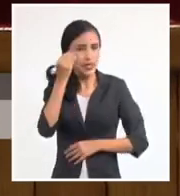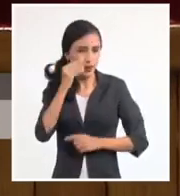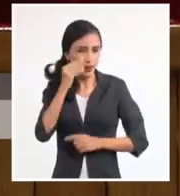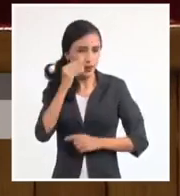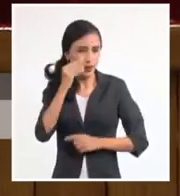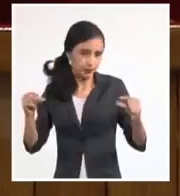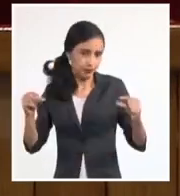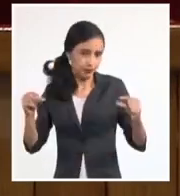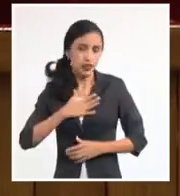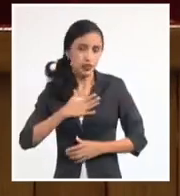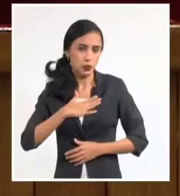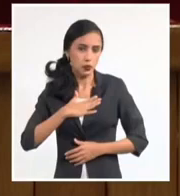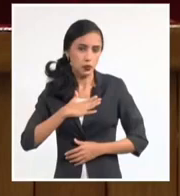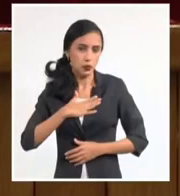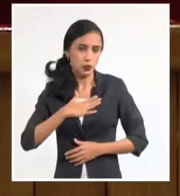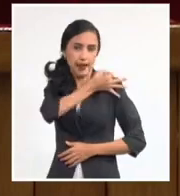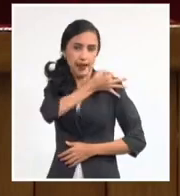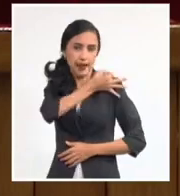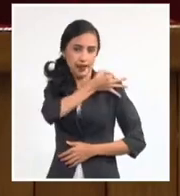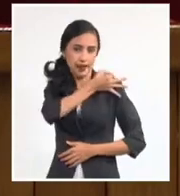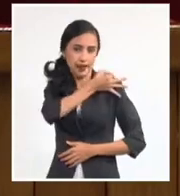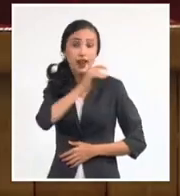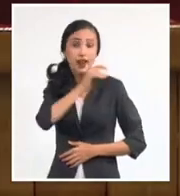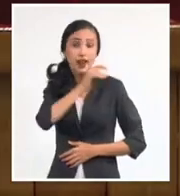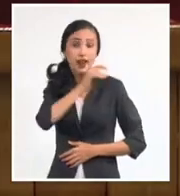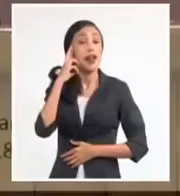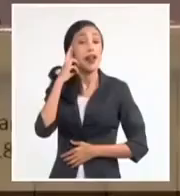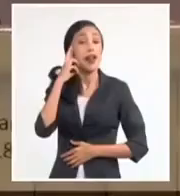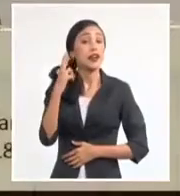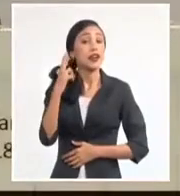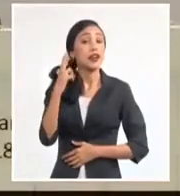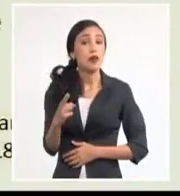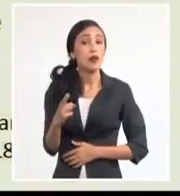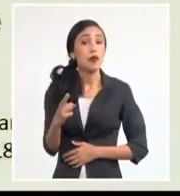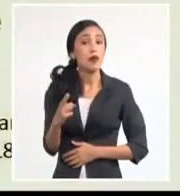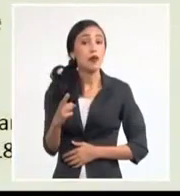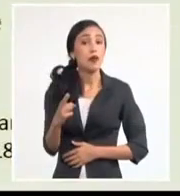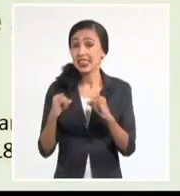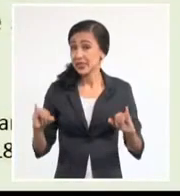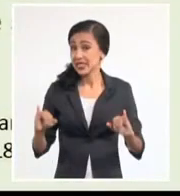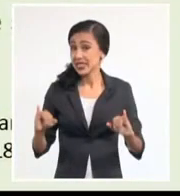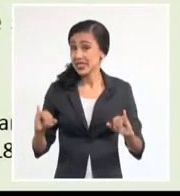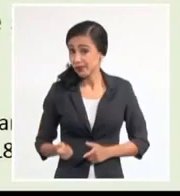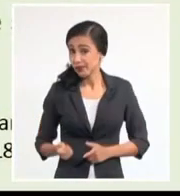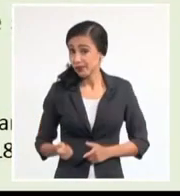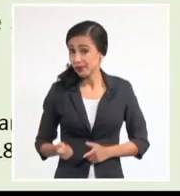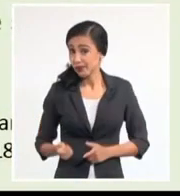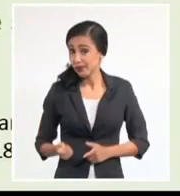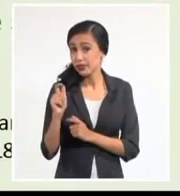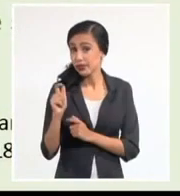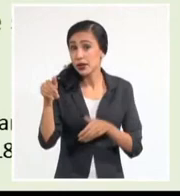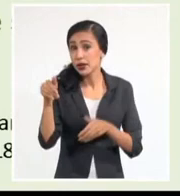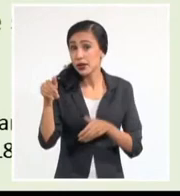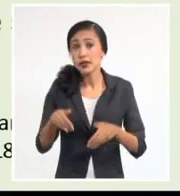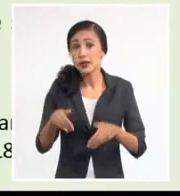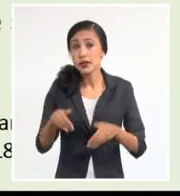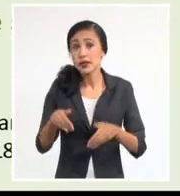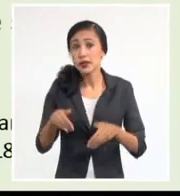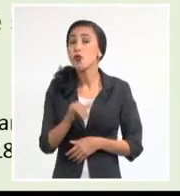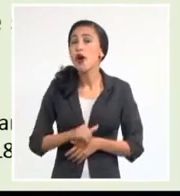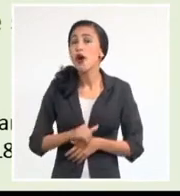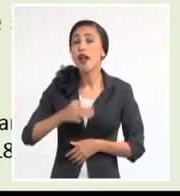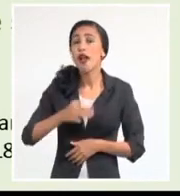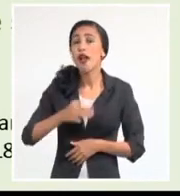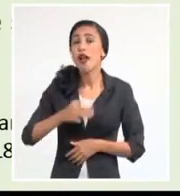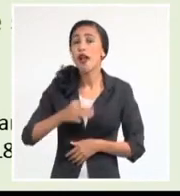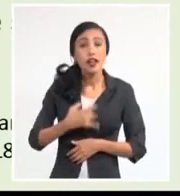nuestro general de ejército cuando recordaba que con la independencia ya conquistada y la presencia permanente de Fidel entre nosotros,